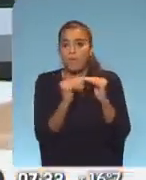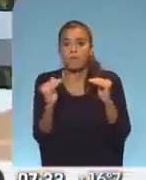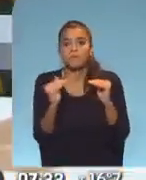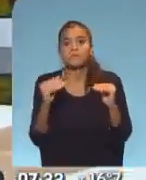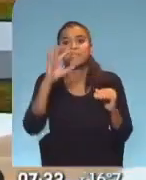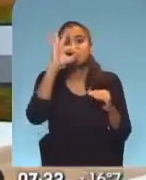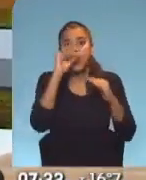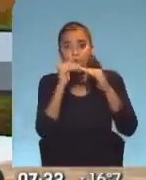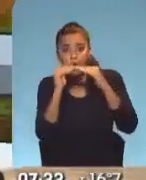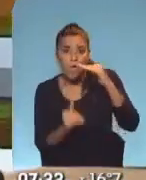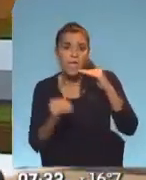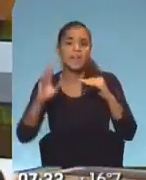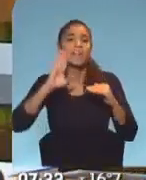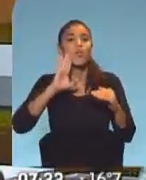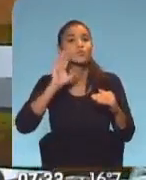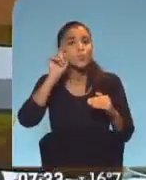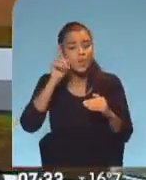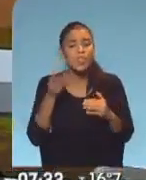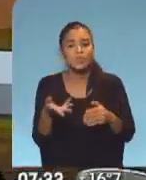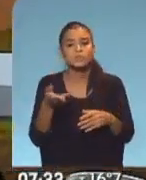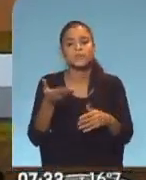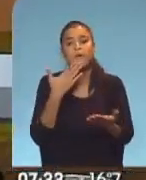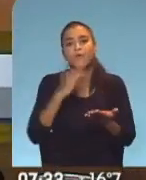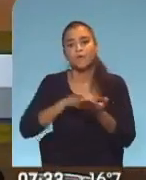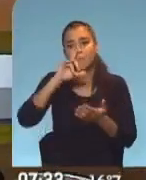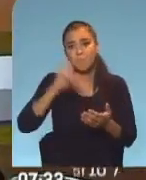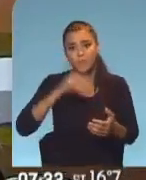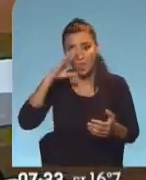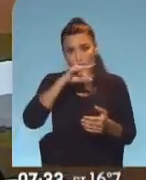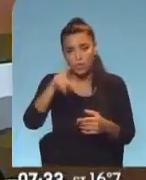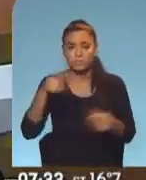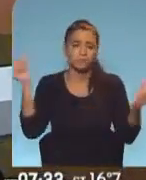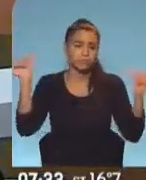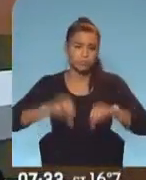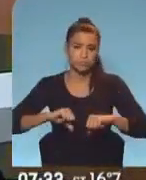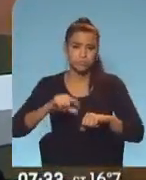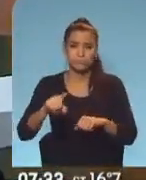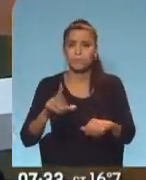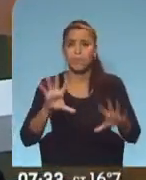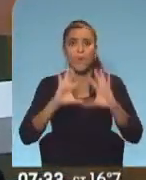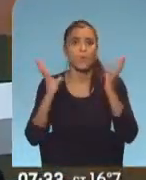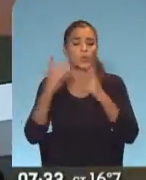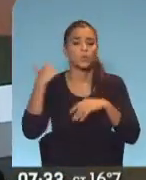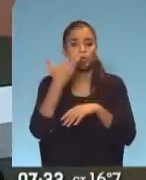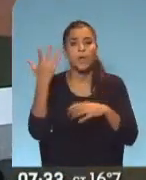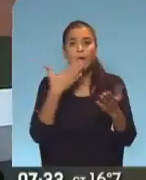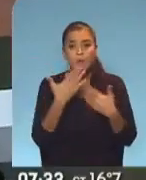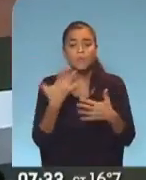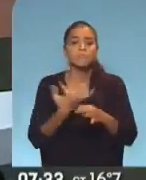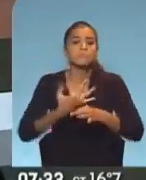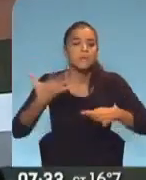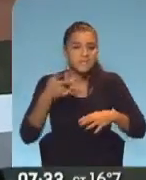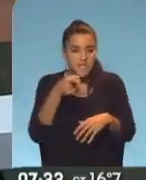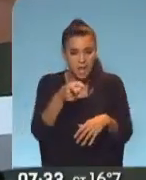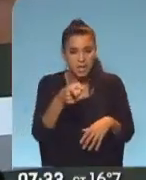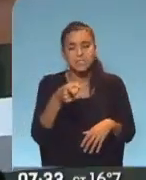de cero en los Estados Unidos. Estamos hablando del petróleo y este desplome que afecta a todo el mundo. Hablamos con un especialista en energía y